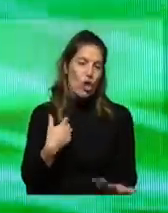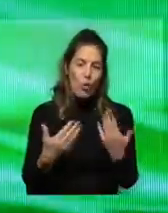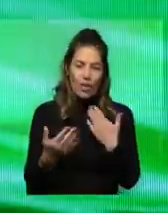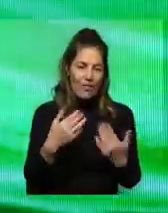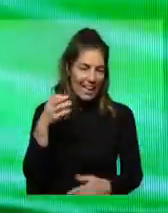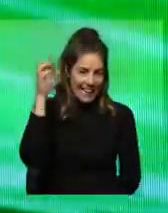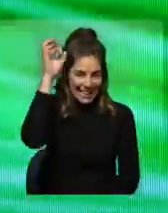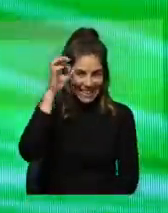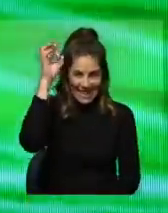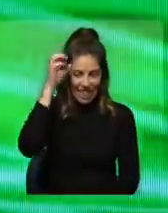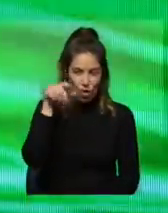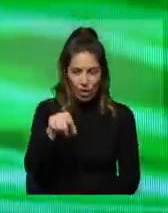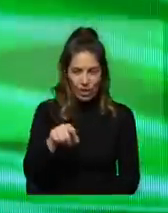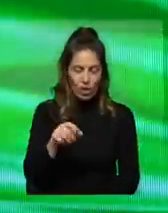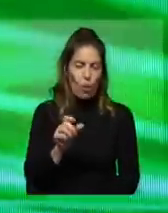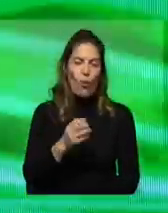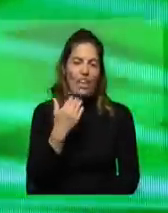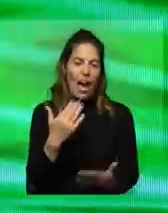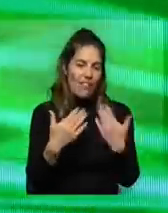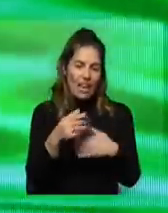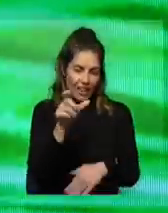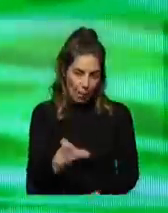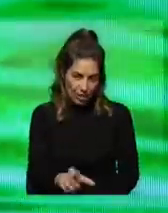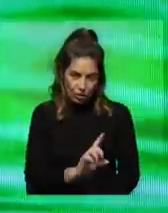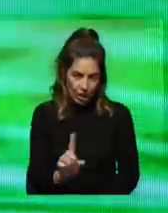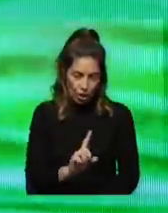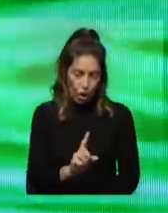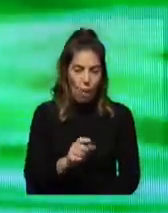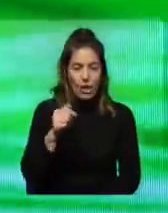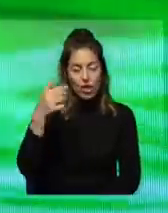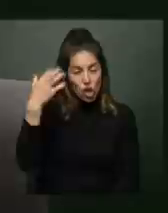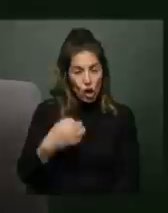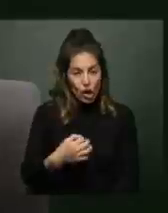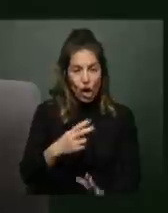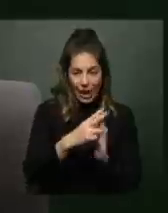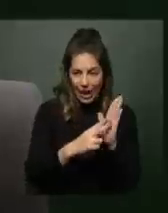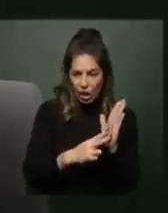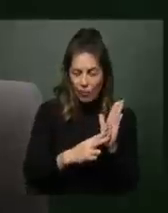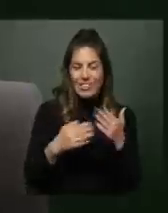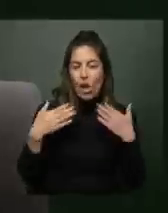que no voy a hablar personalmente de nadie yo creo que las normas en este país